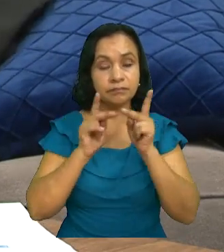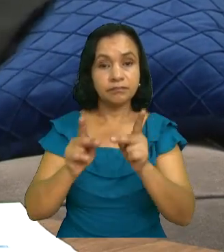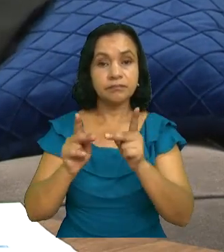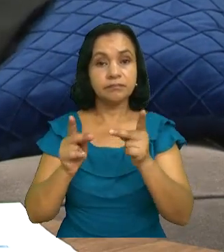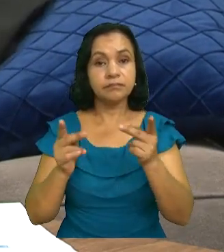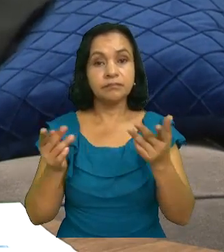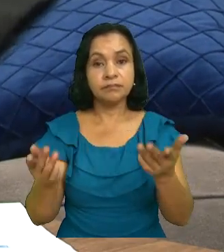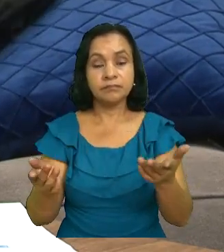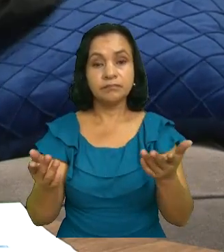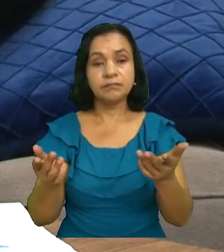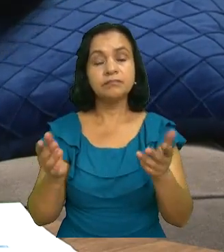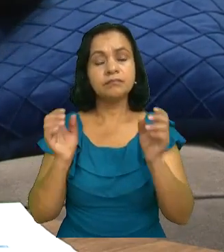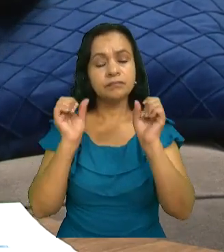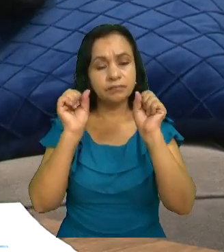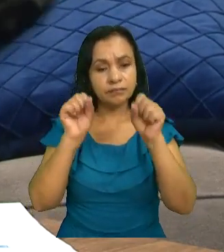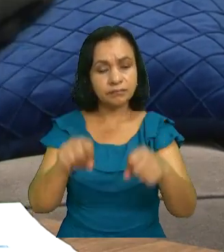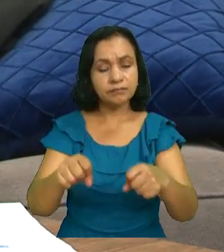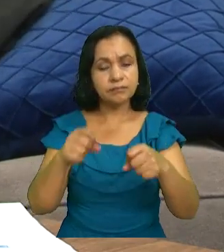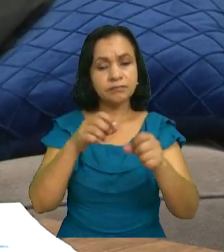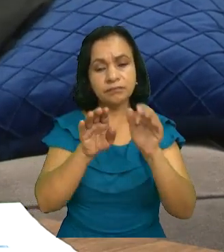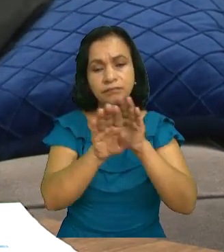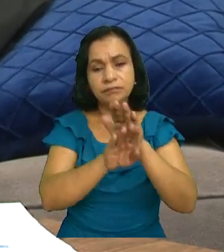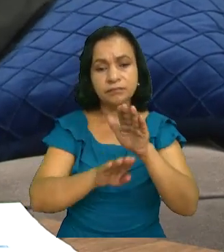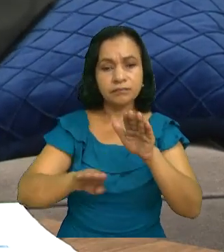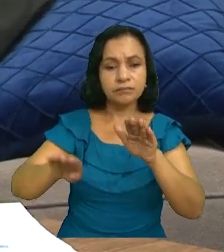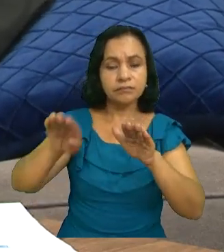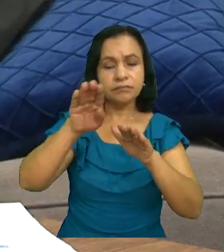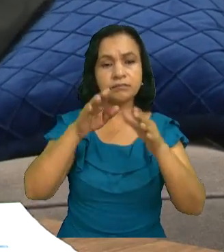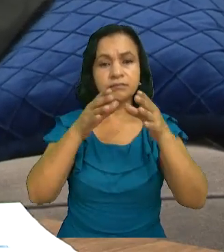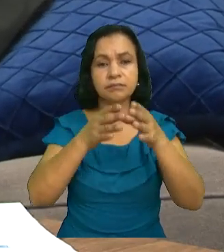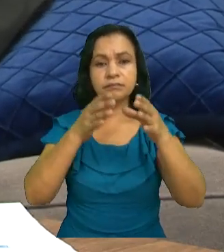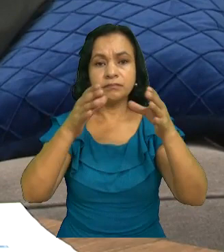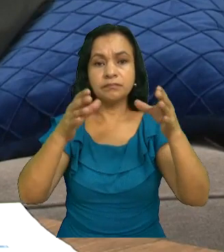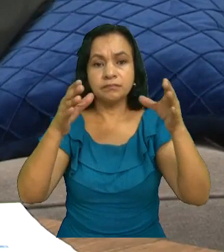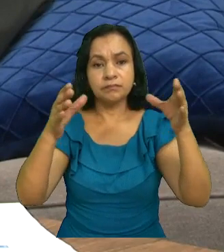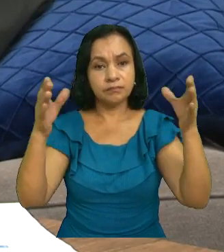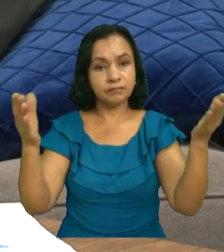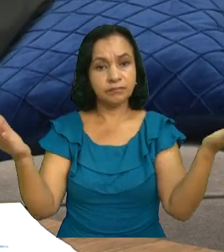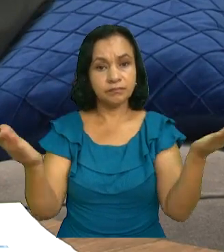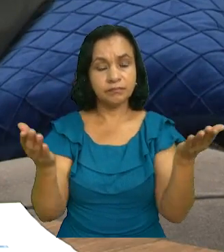técnicos son capaces de ir creciendo en su formación